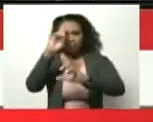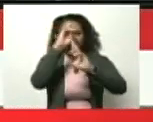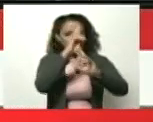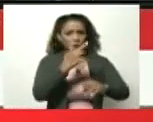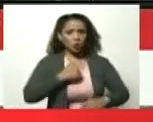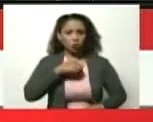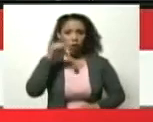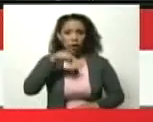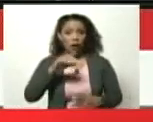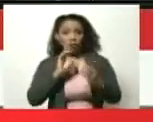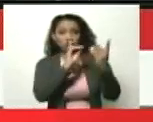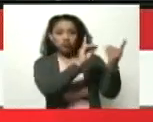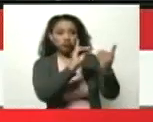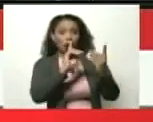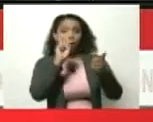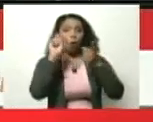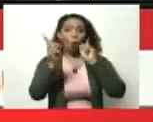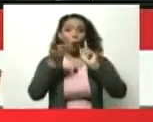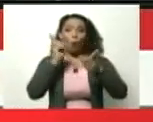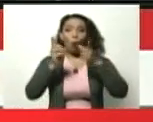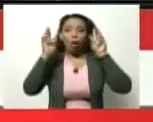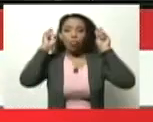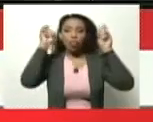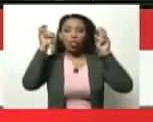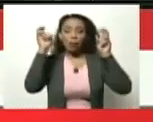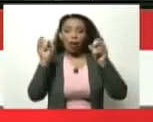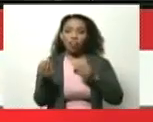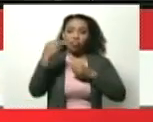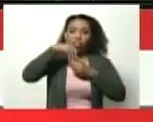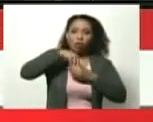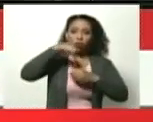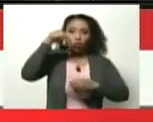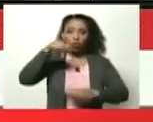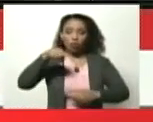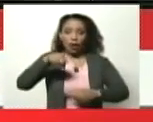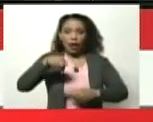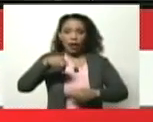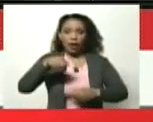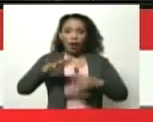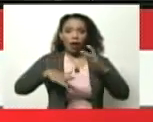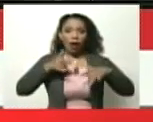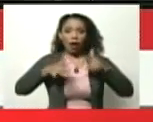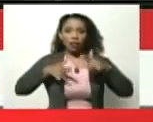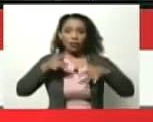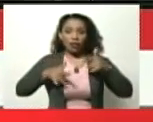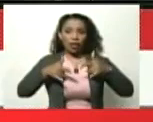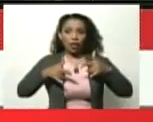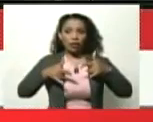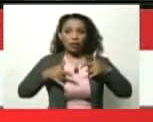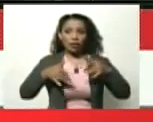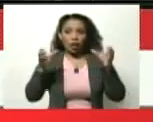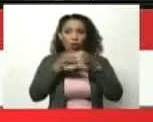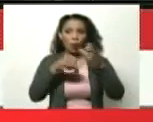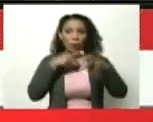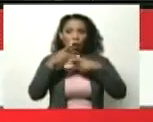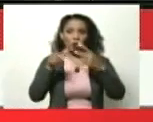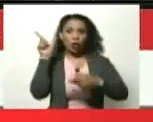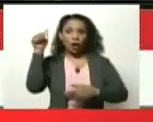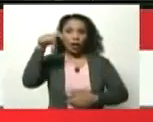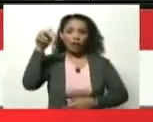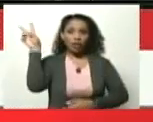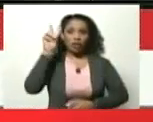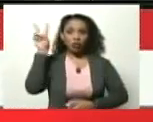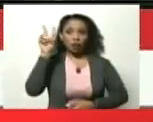estado discutiendo algunos temas dentro de las actividades del partido y de Venezuela.